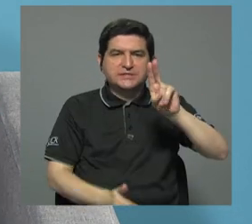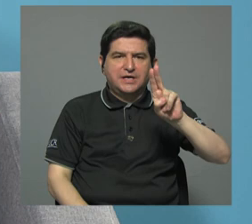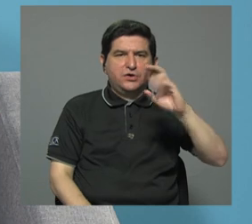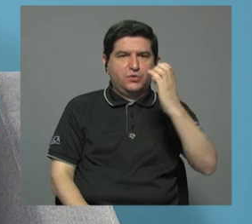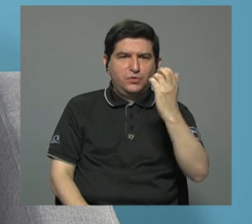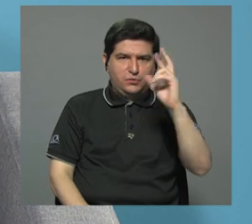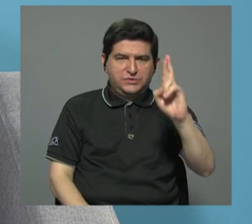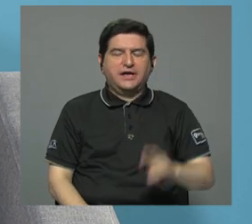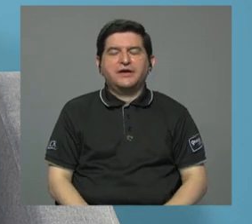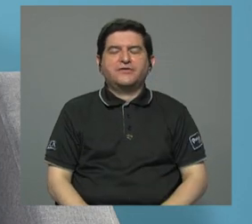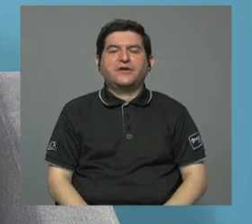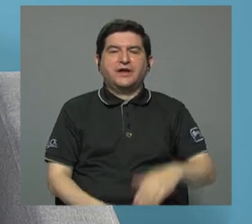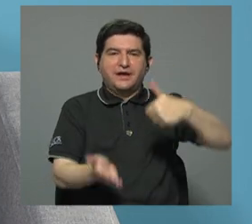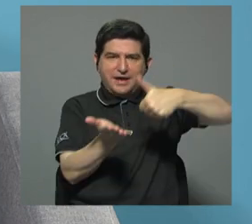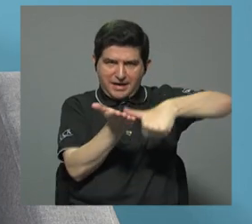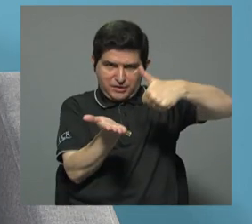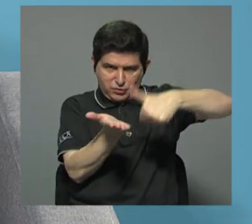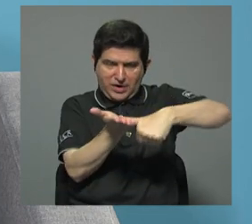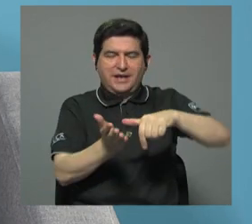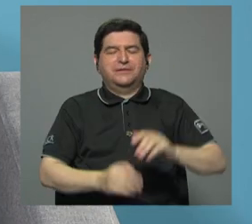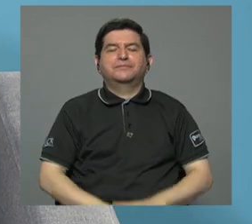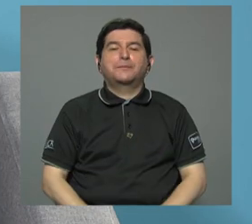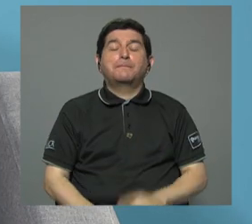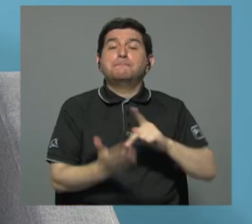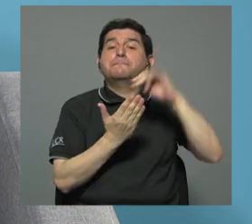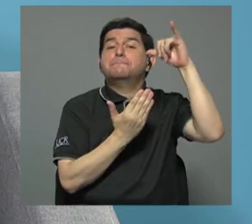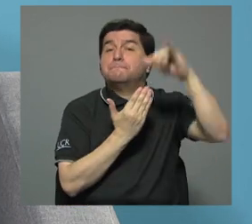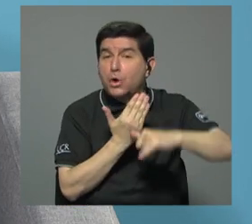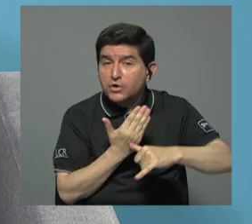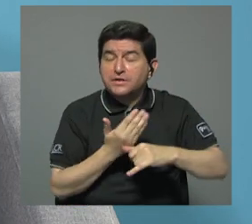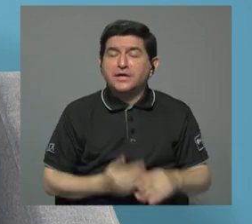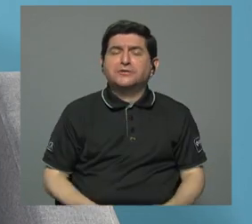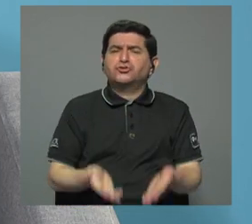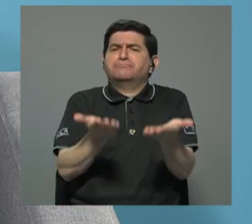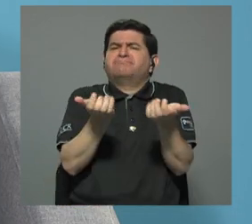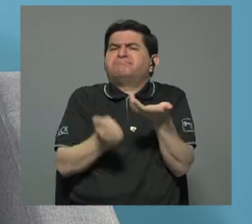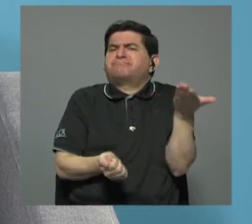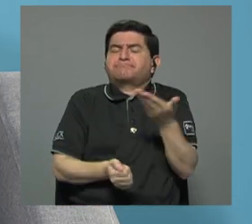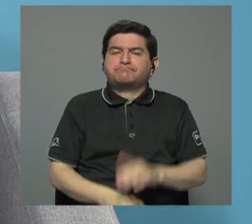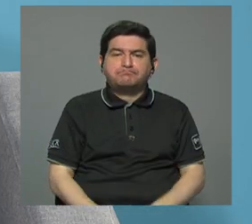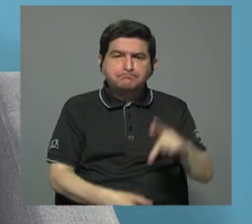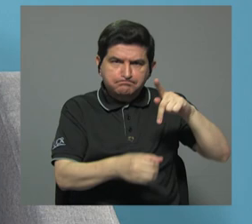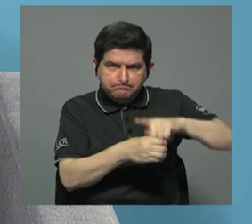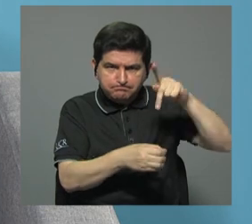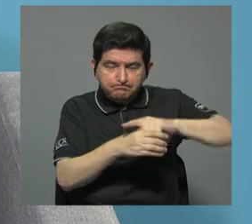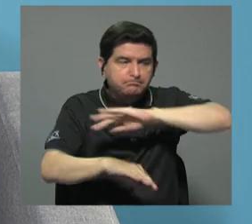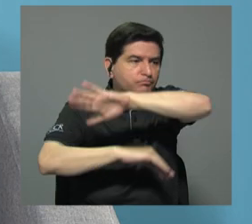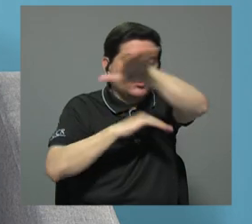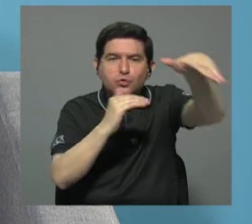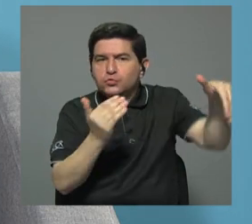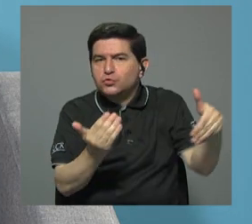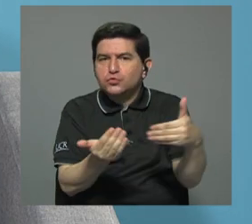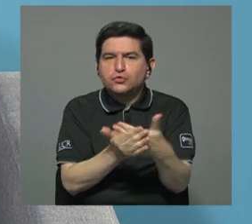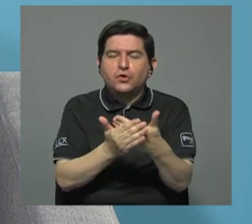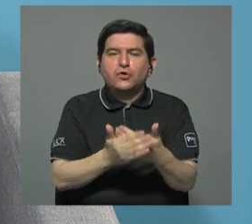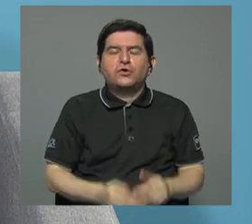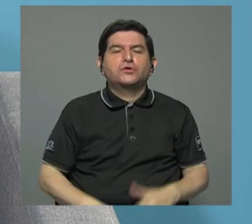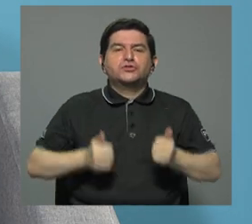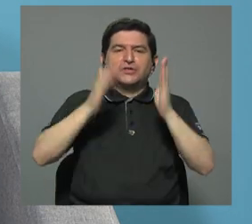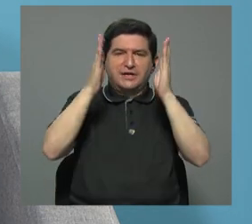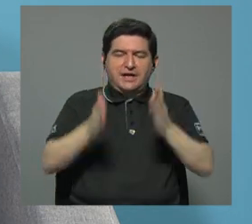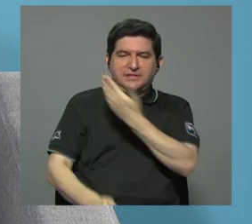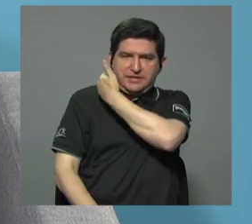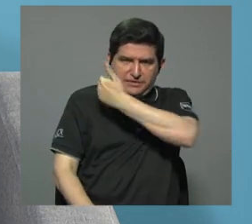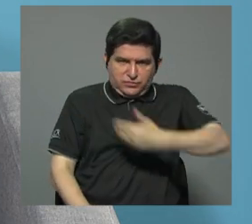Rica, UCR Electoral, un proyecto que pretende participar a todos los y las aspirantes a